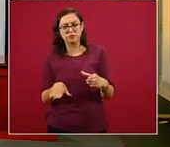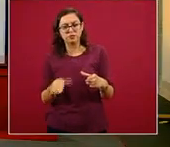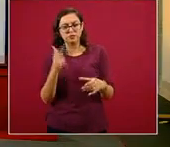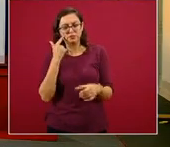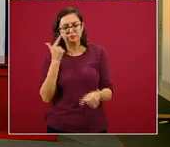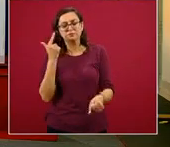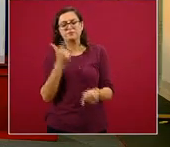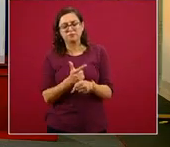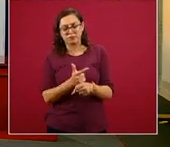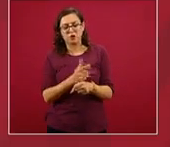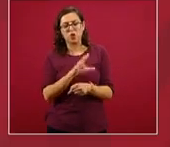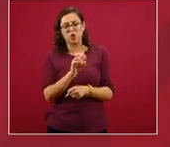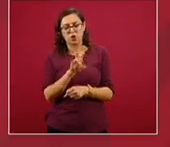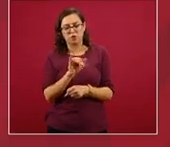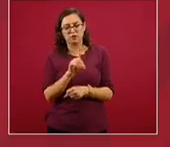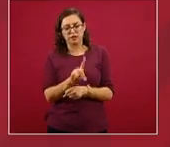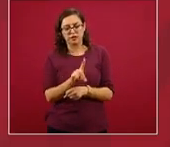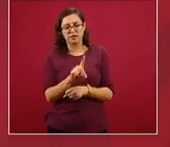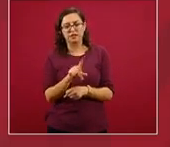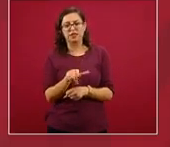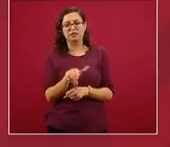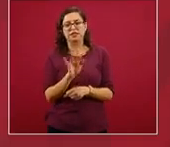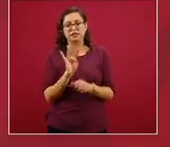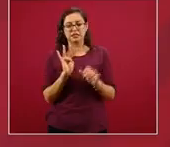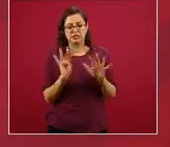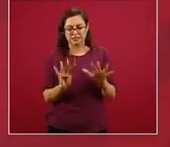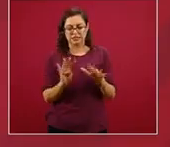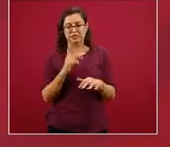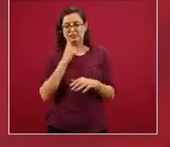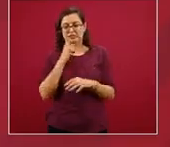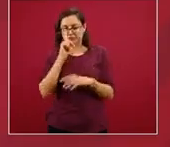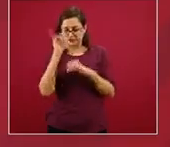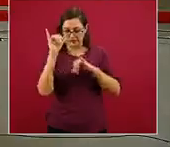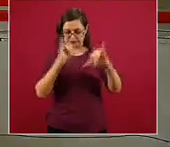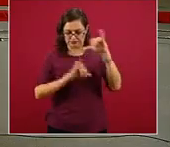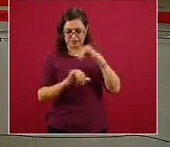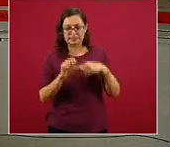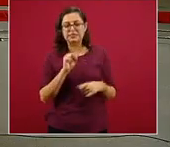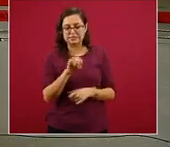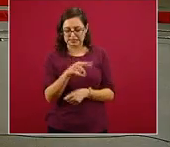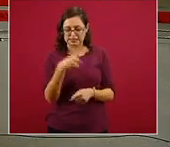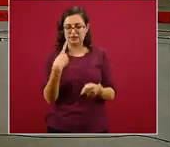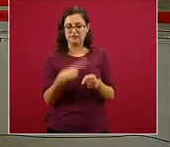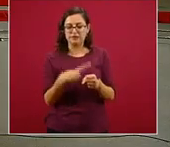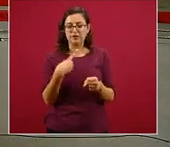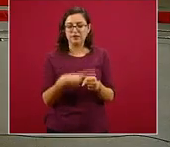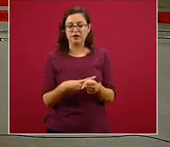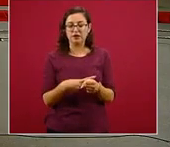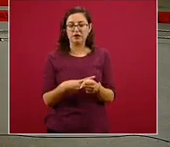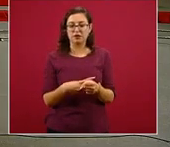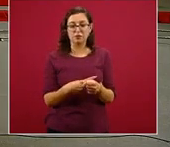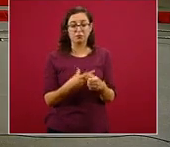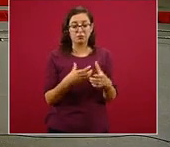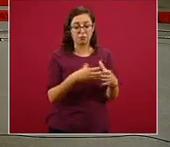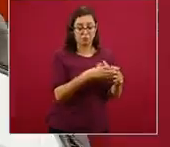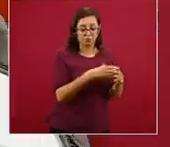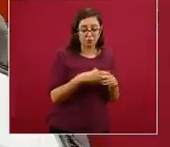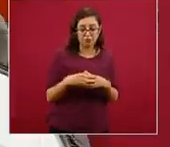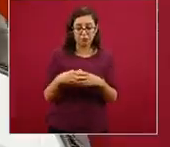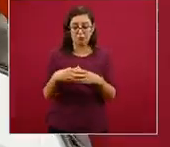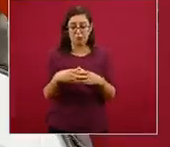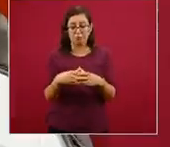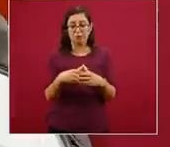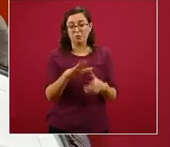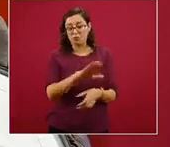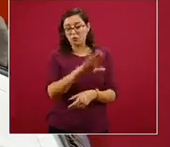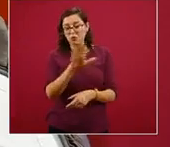a COVID-19 con una prueba de PCR positiva, y el grupo o la proporción que